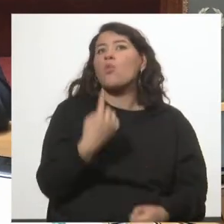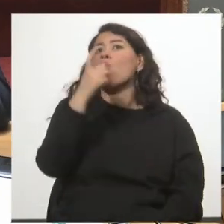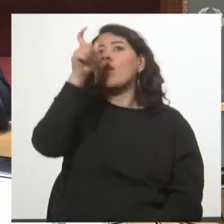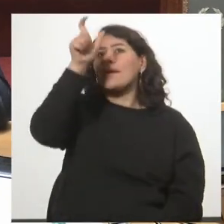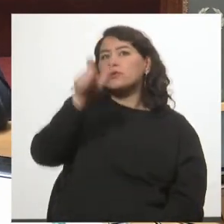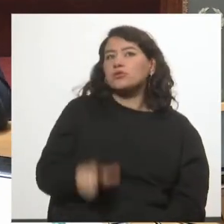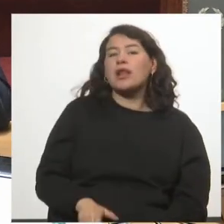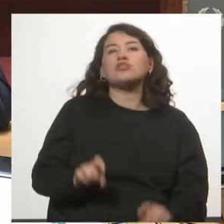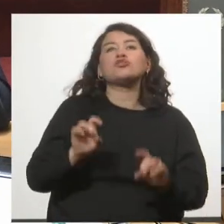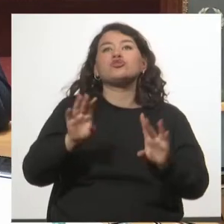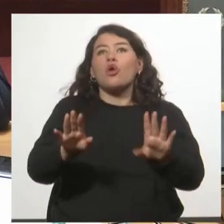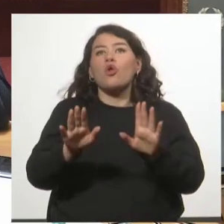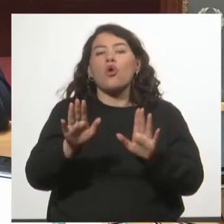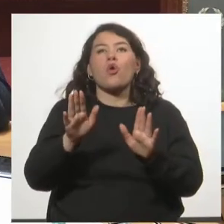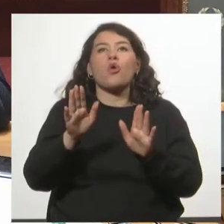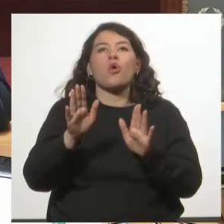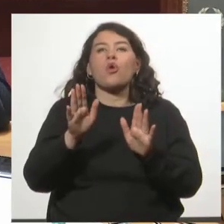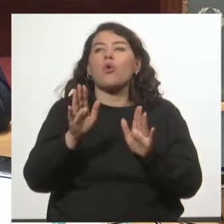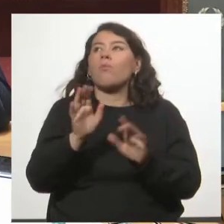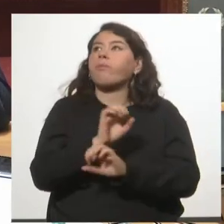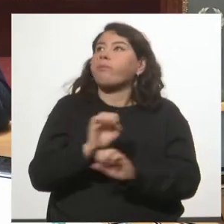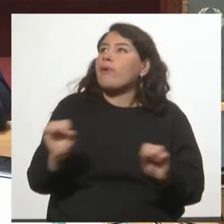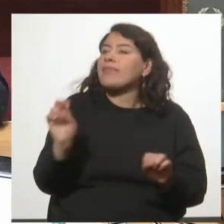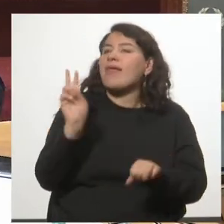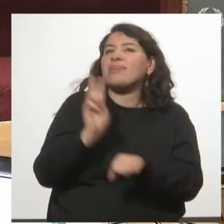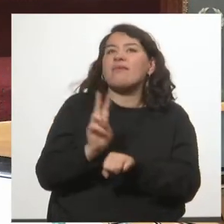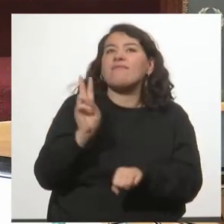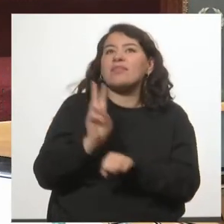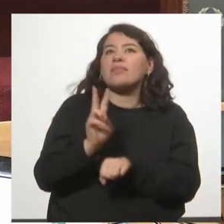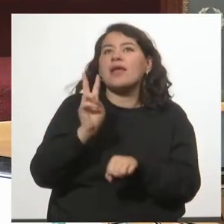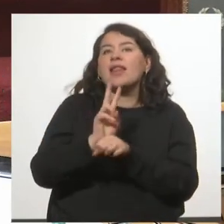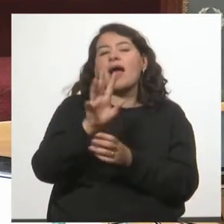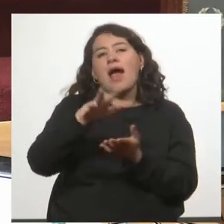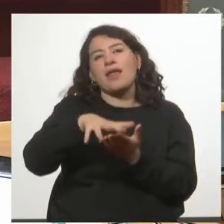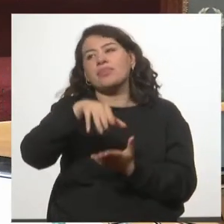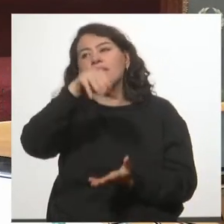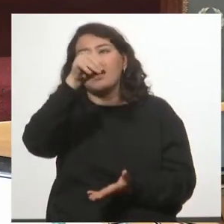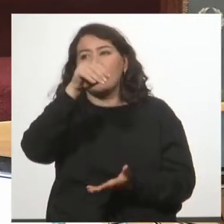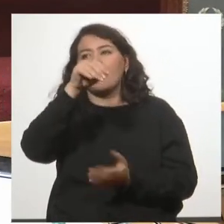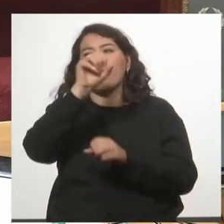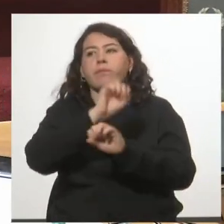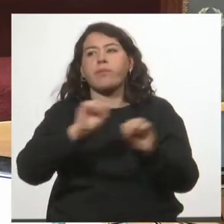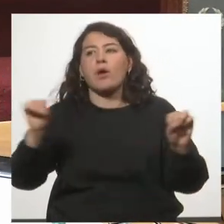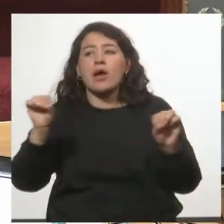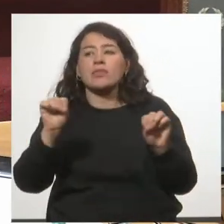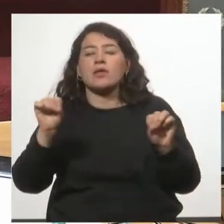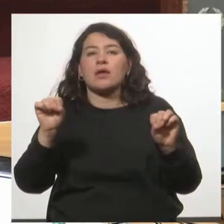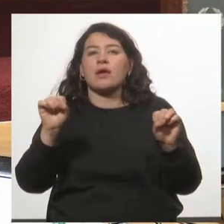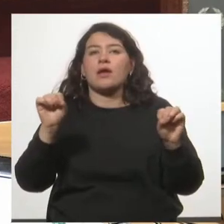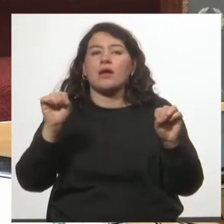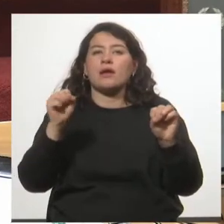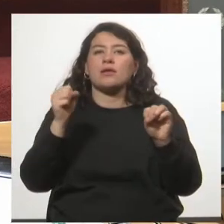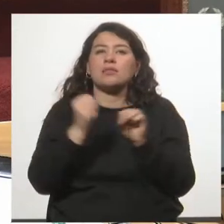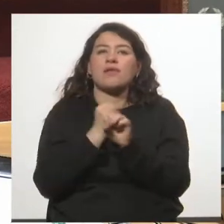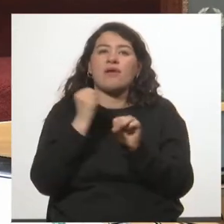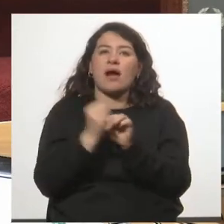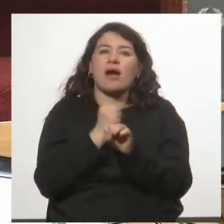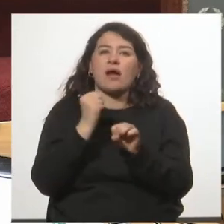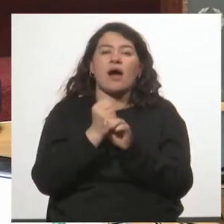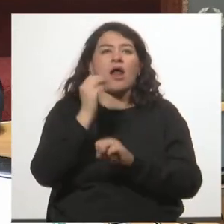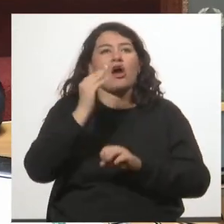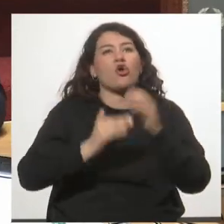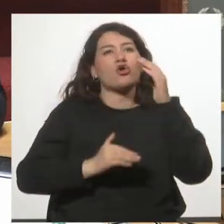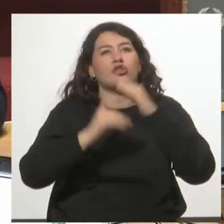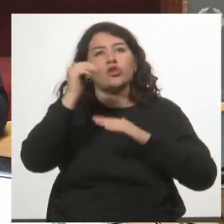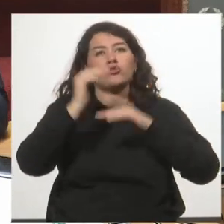solo jurista que pueda defender de que ante él puede dedicarse a ser constructor